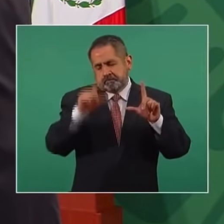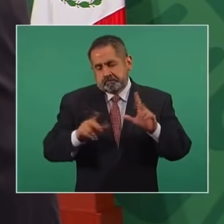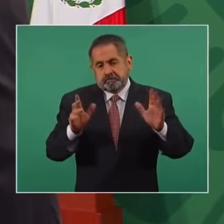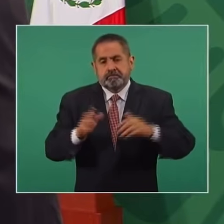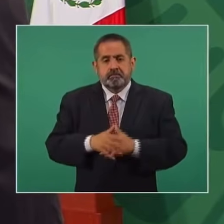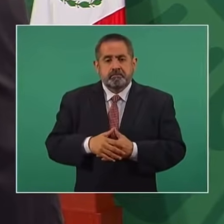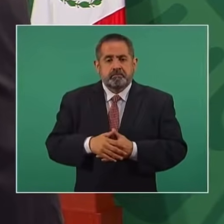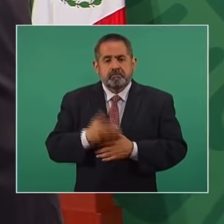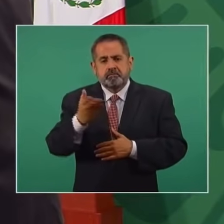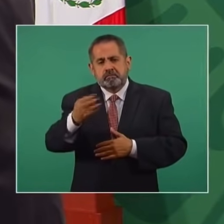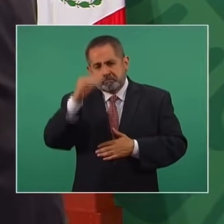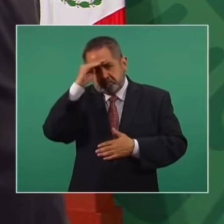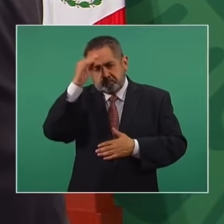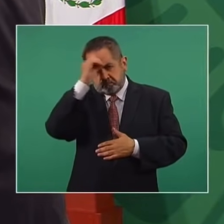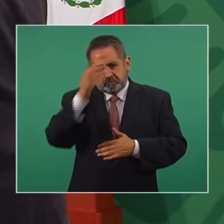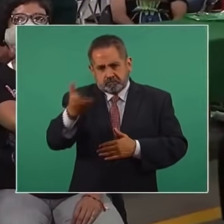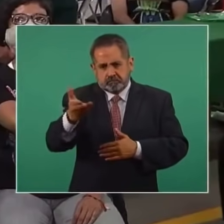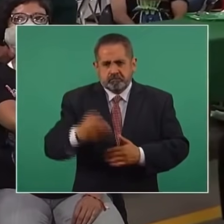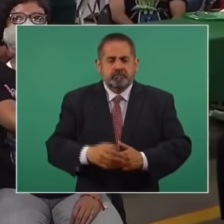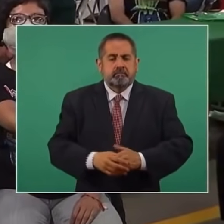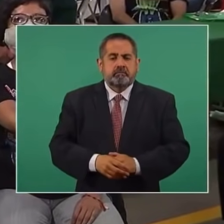sé tú qué opinas.